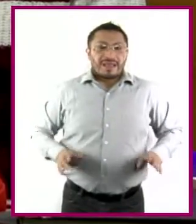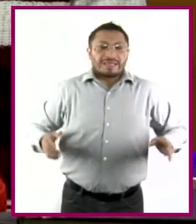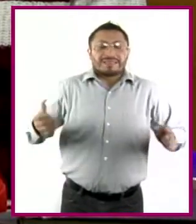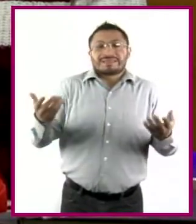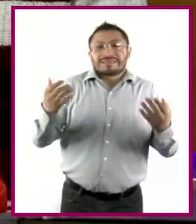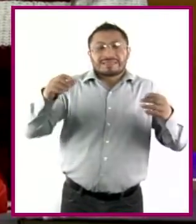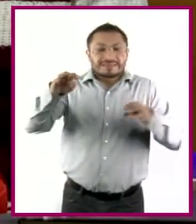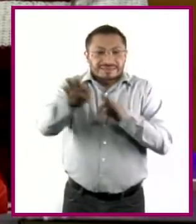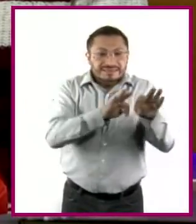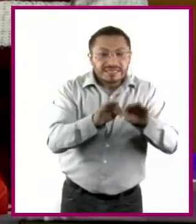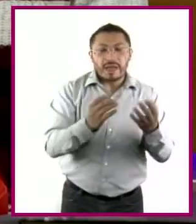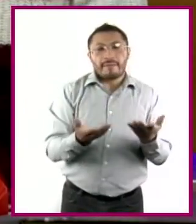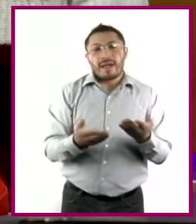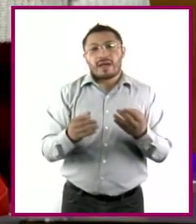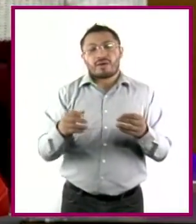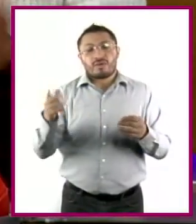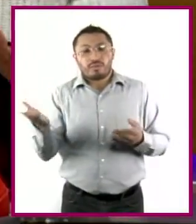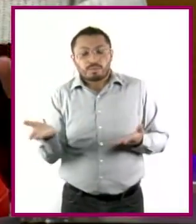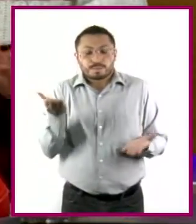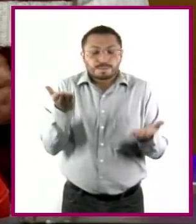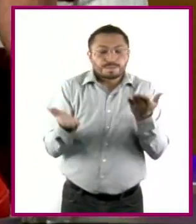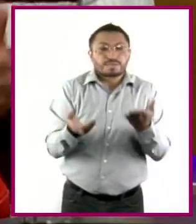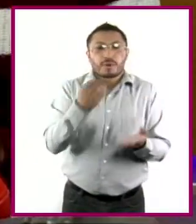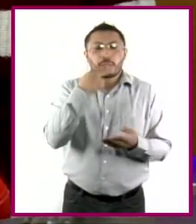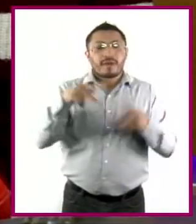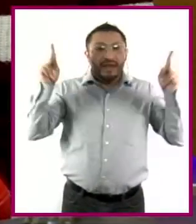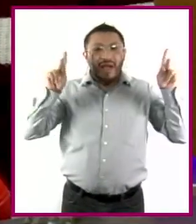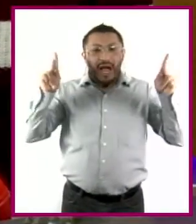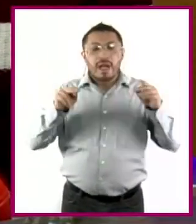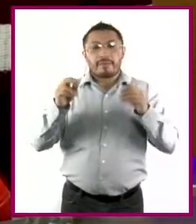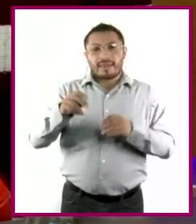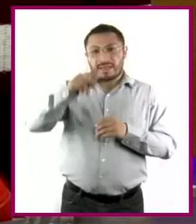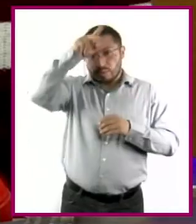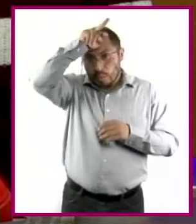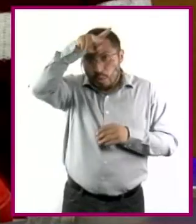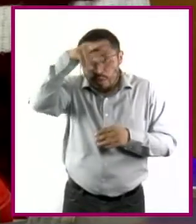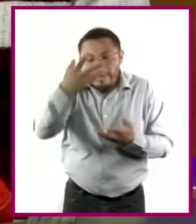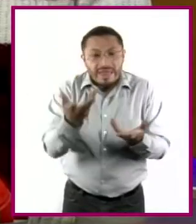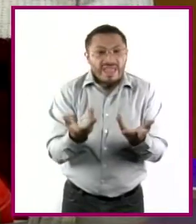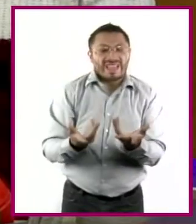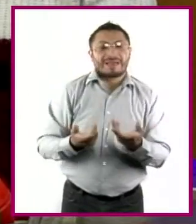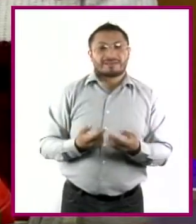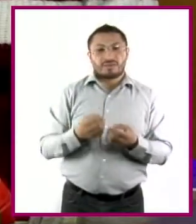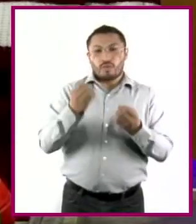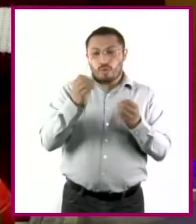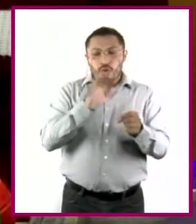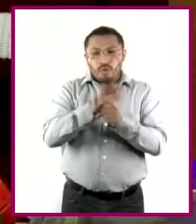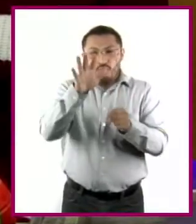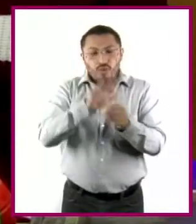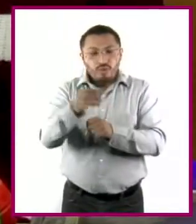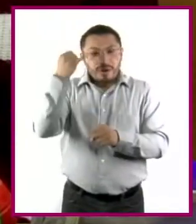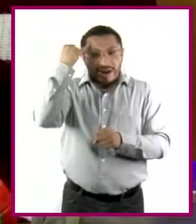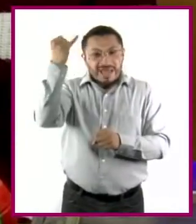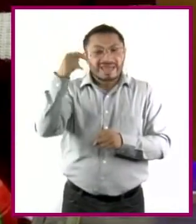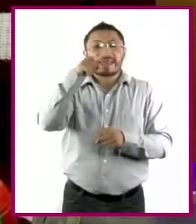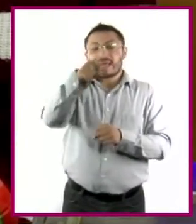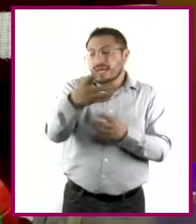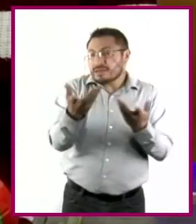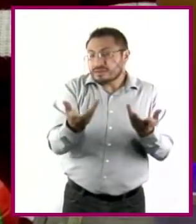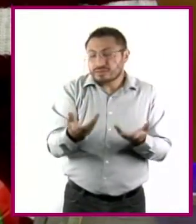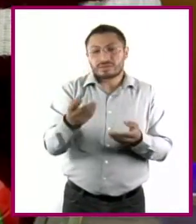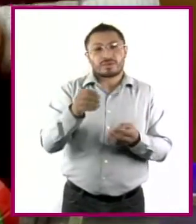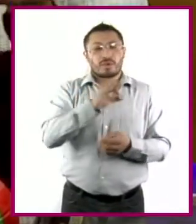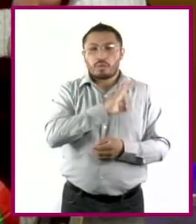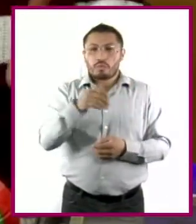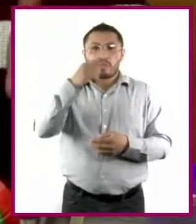al de las abejas o las hormigas. Y por último, ¿qué ideas principales recorrerían para demostrar su punto? Pueden ser 4 o